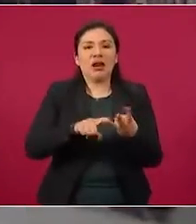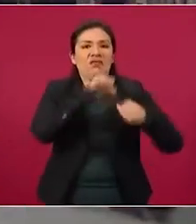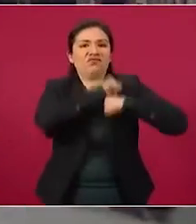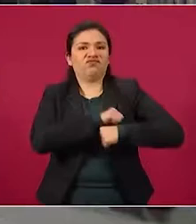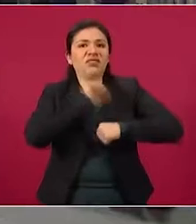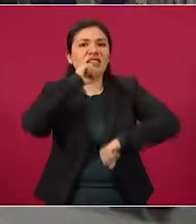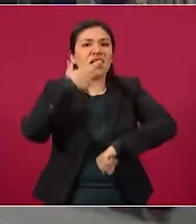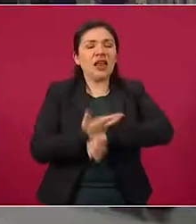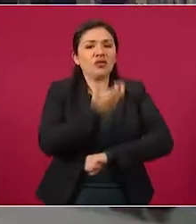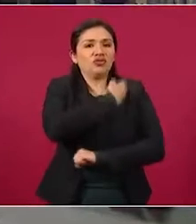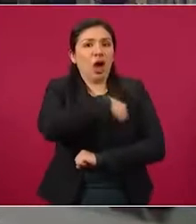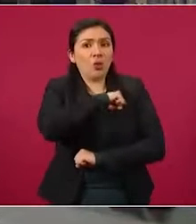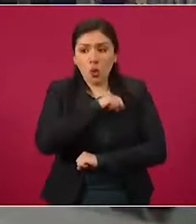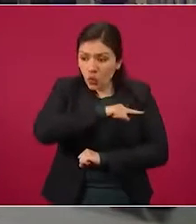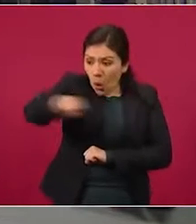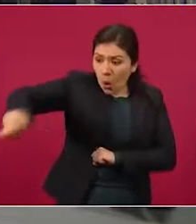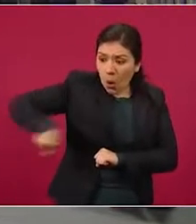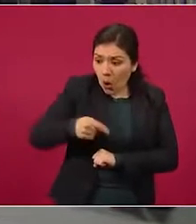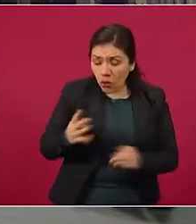todos iríamos a la cárcel.